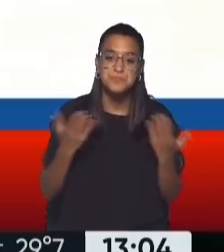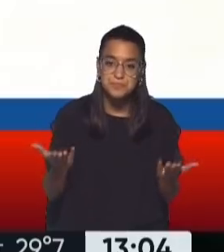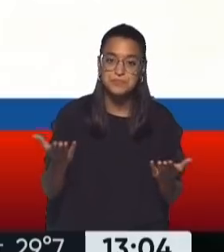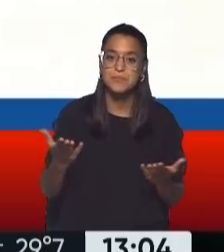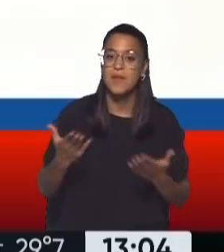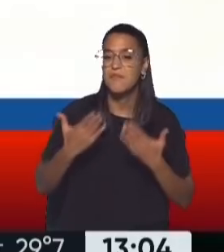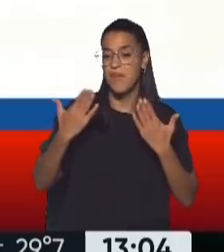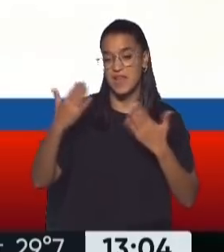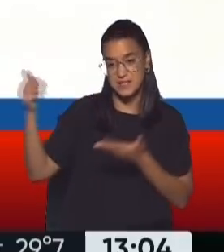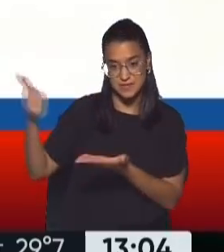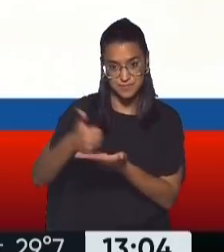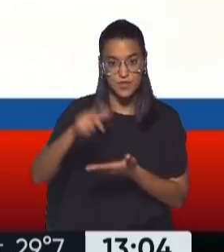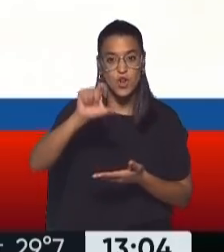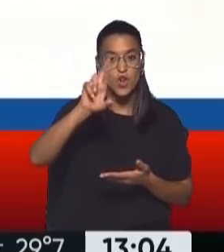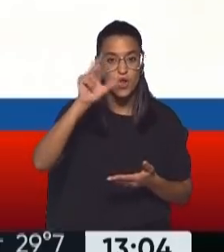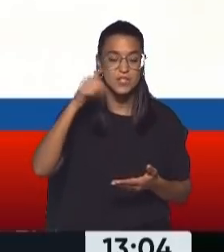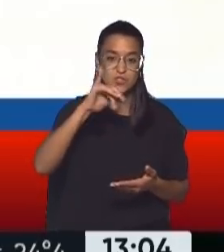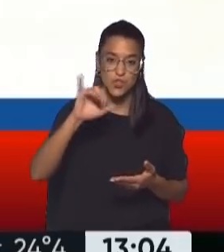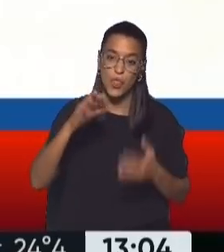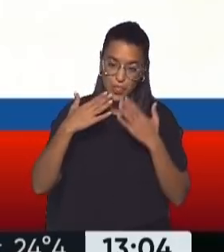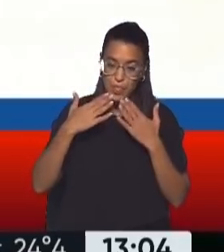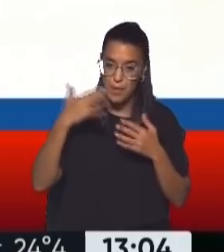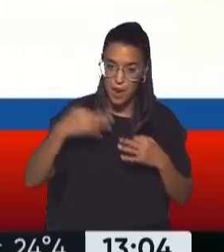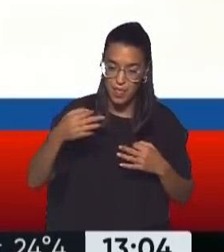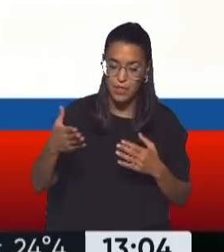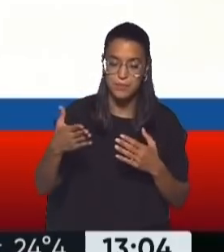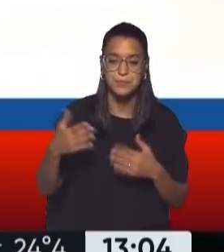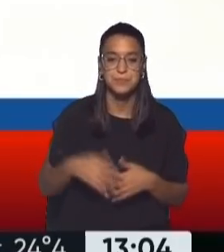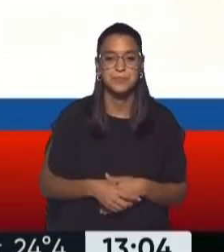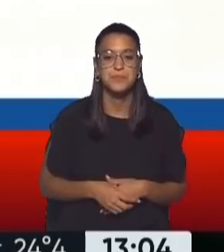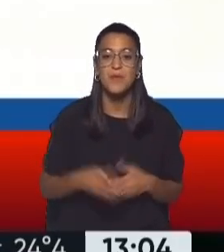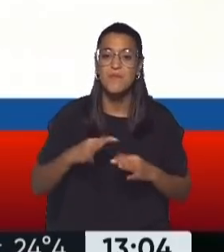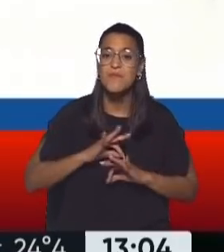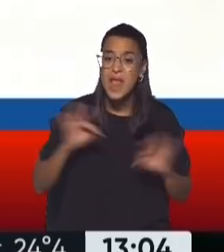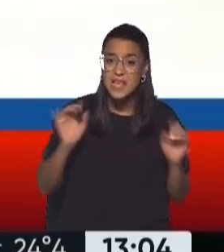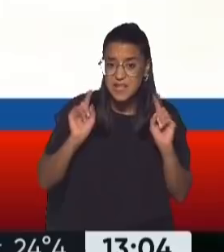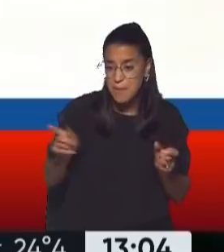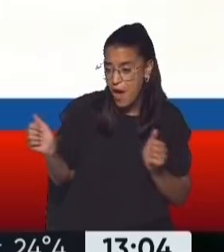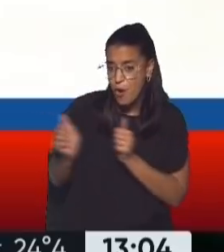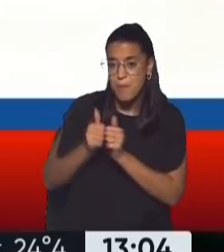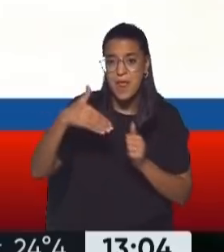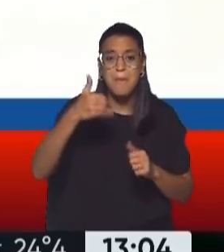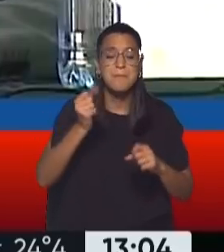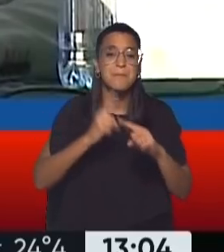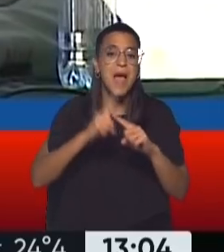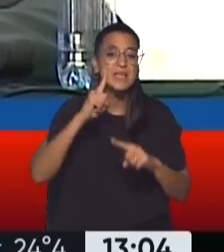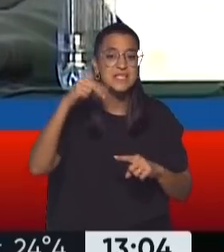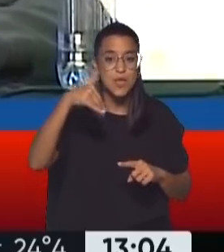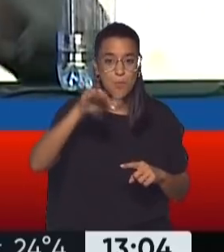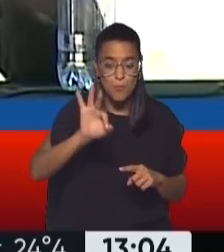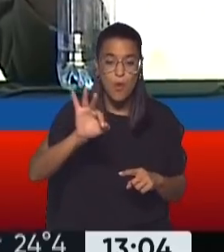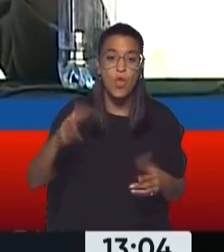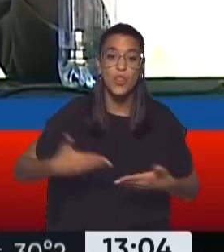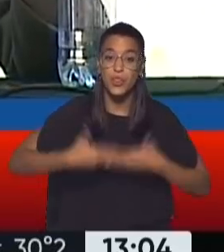feliz de que estés con nosotros, Lorenzo, de verdad, muy feliz. Y muy feliz de acompañarlo, Máximo, el día en